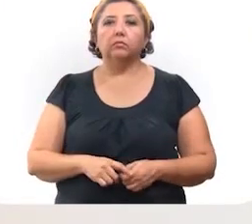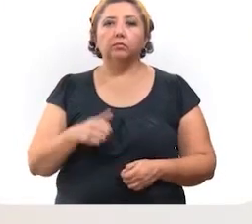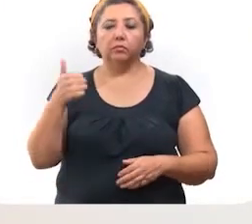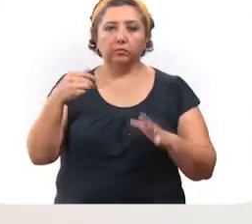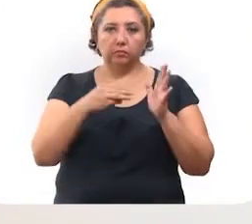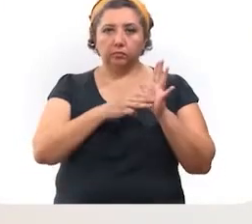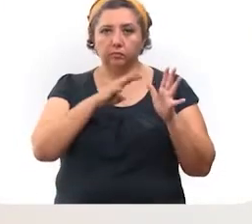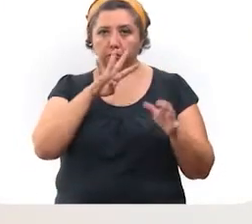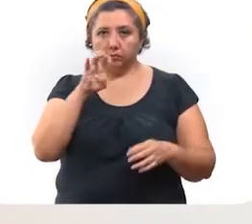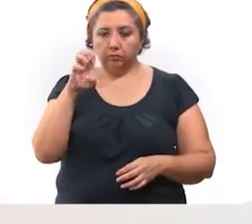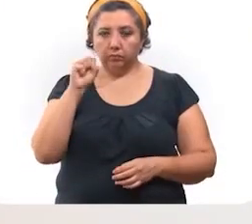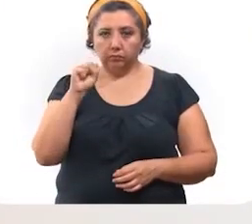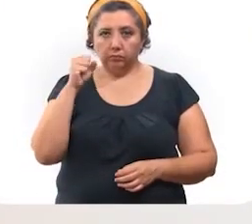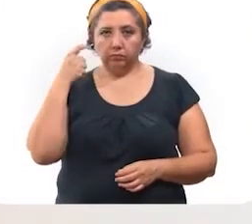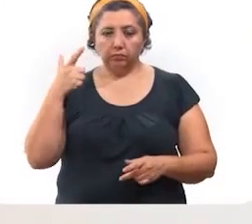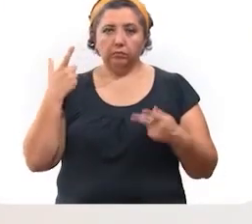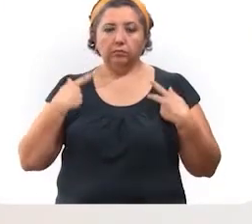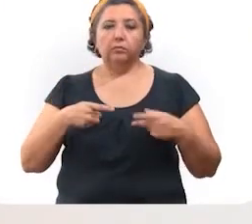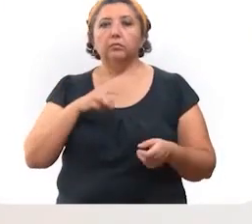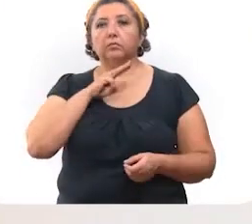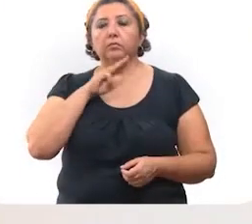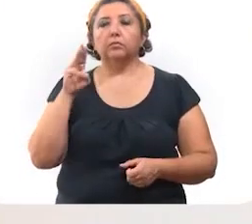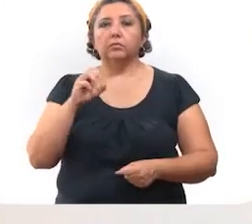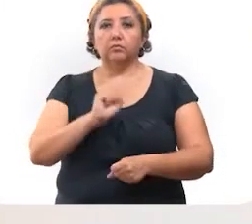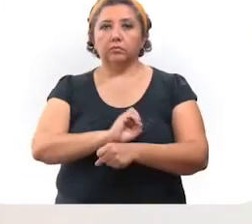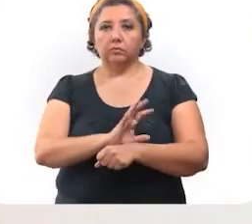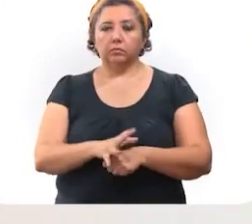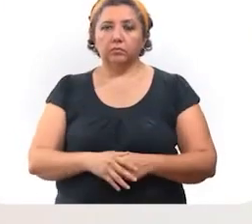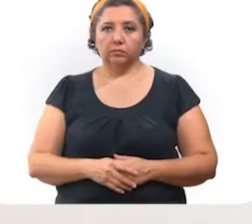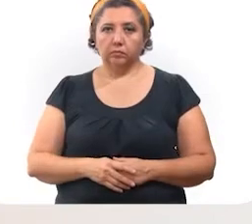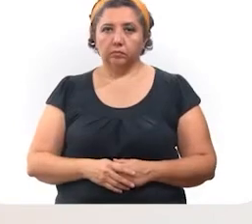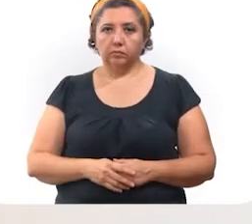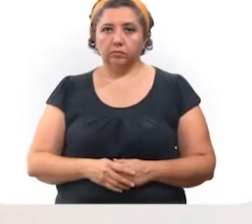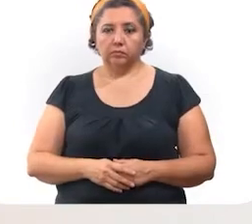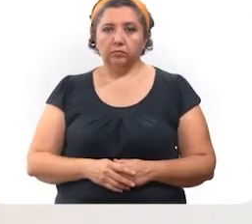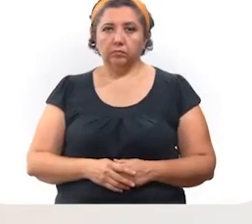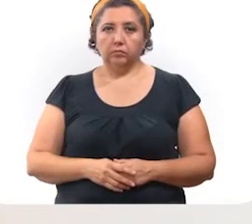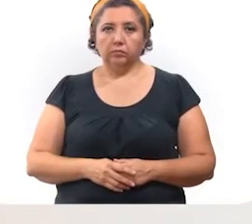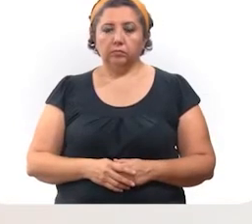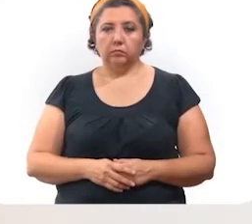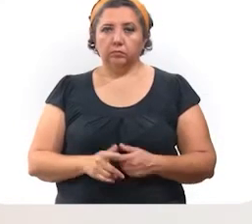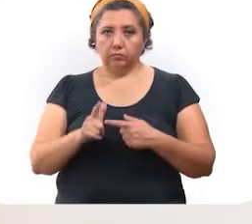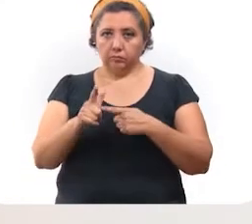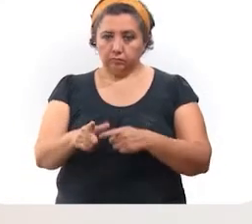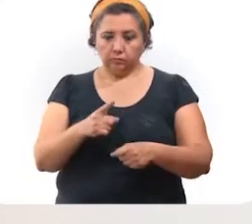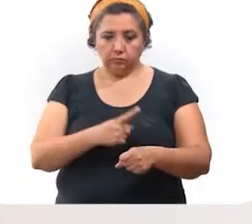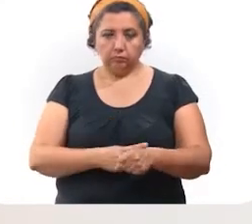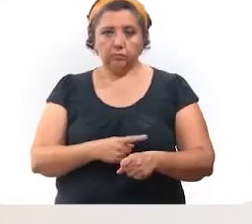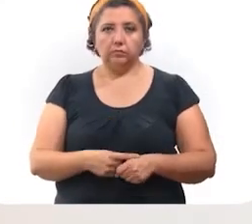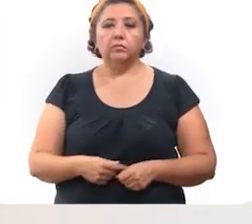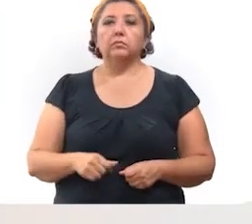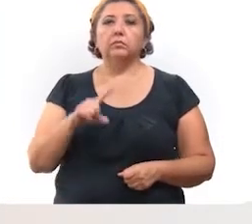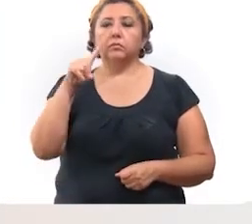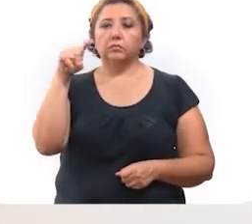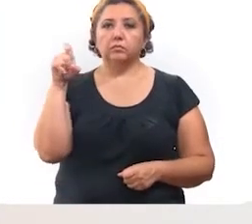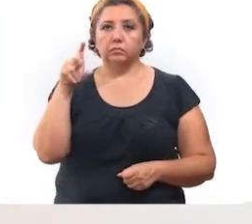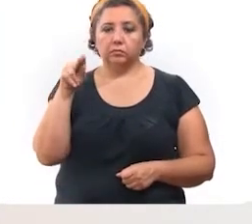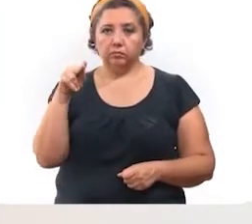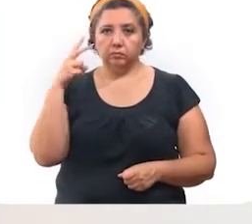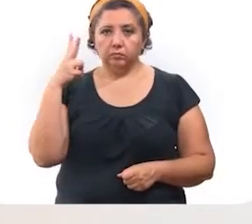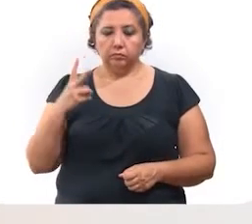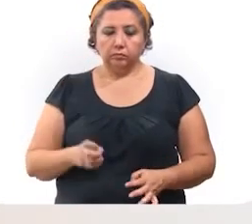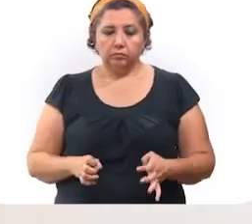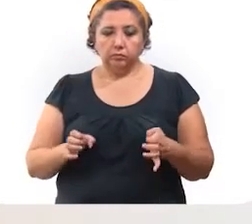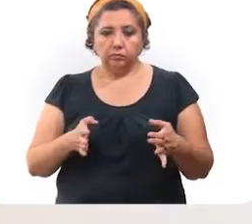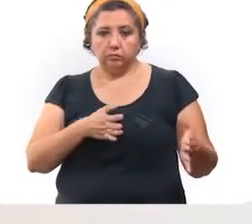son 6.467 las personas fallecidas a causa del coronavirus. De los casos activos, 182